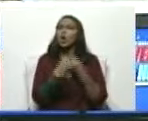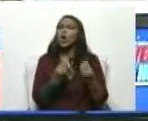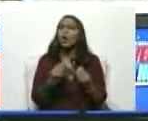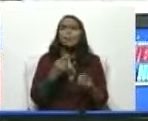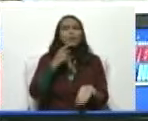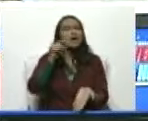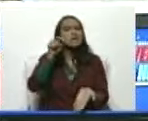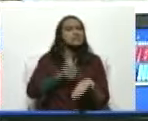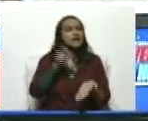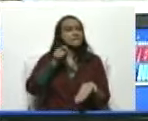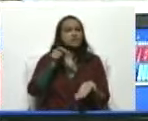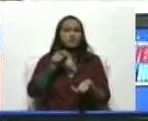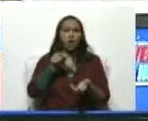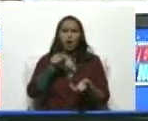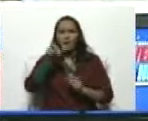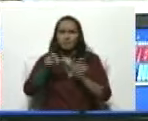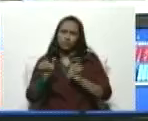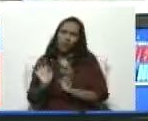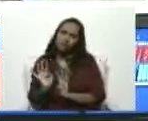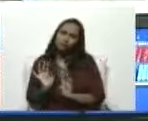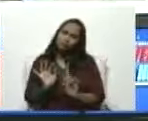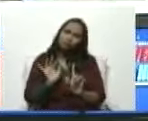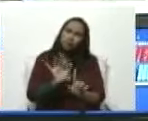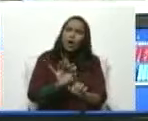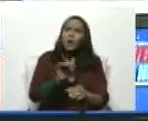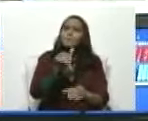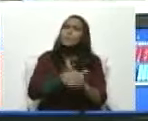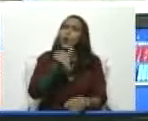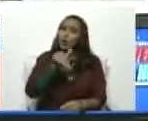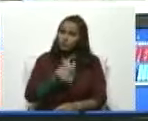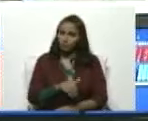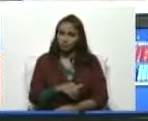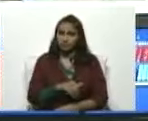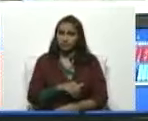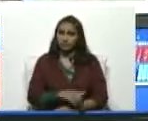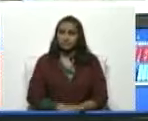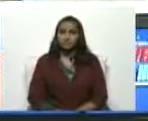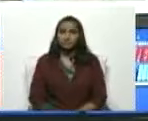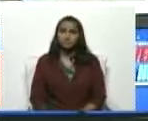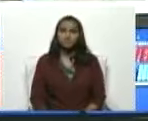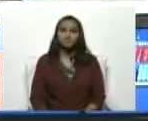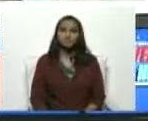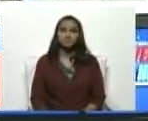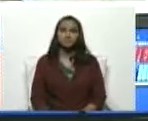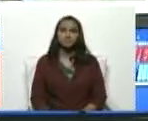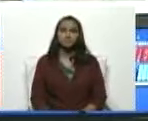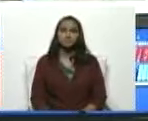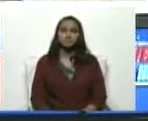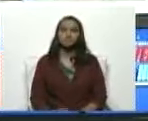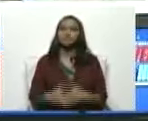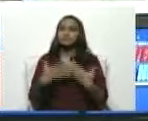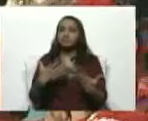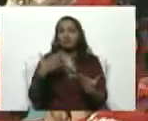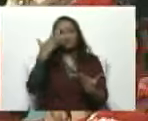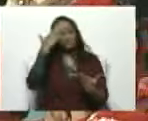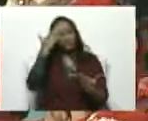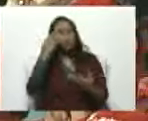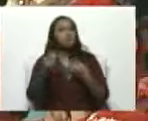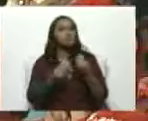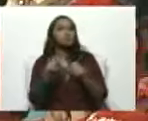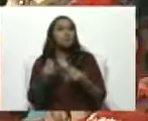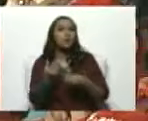del voto. Eso nos ha llevado inclusive regular la hora en la que